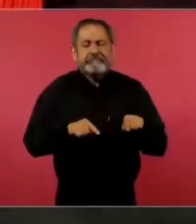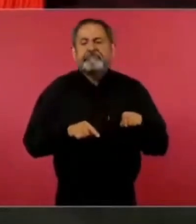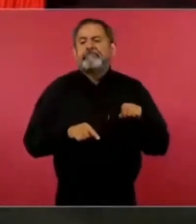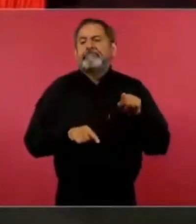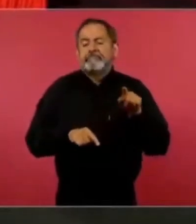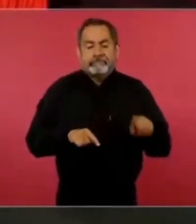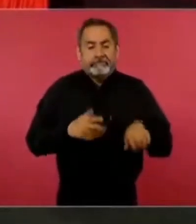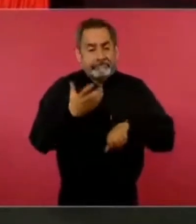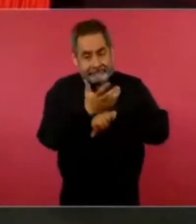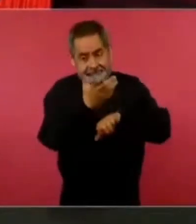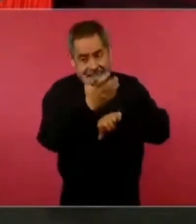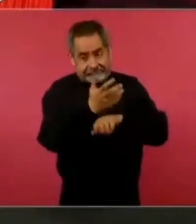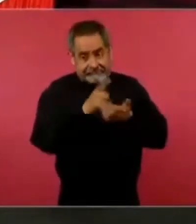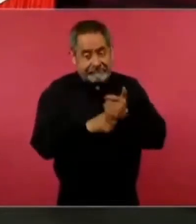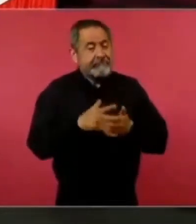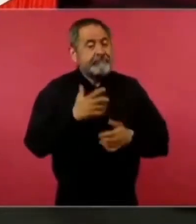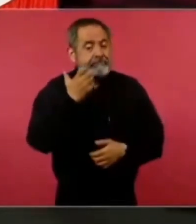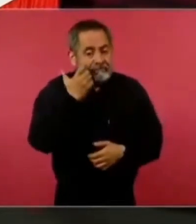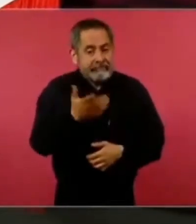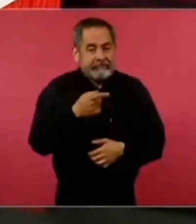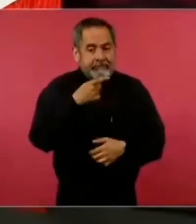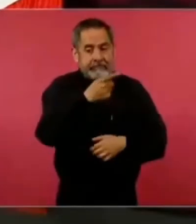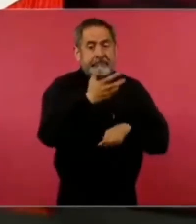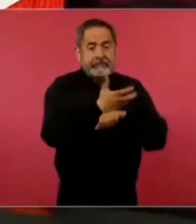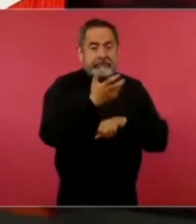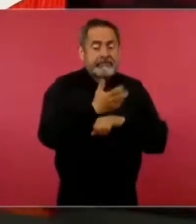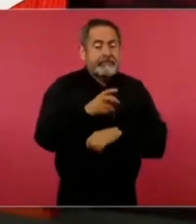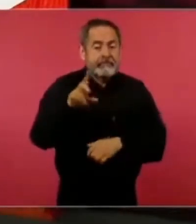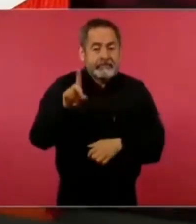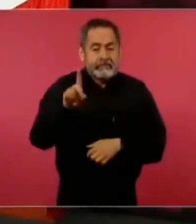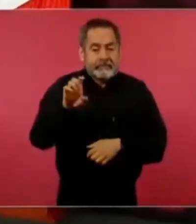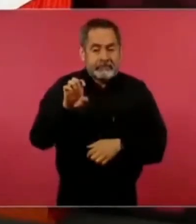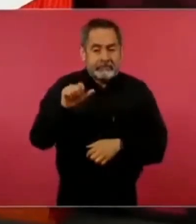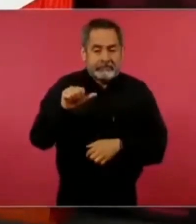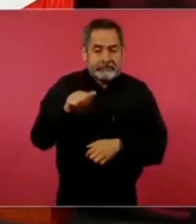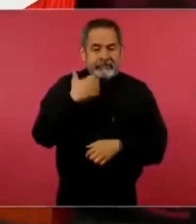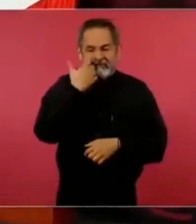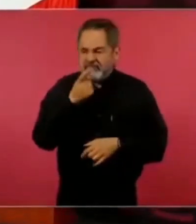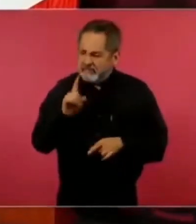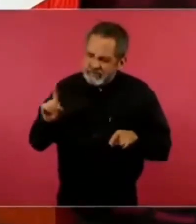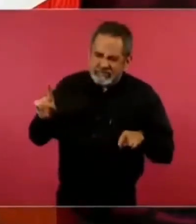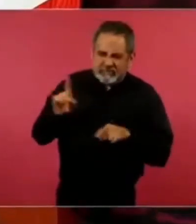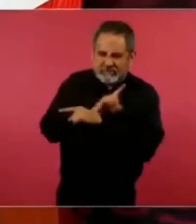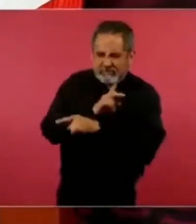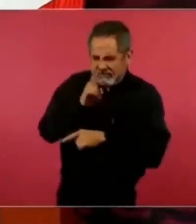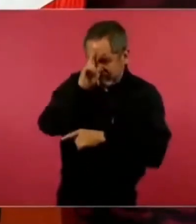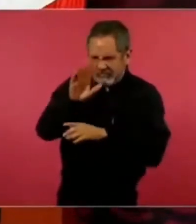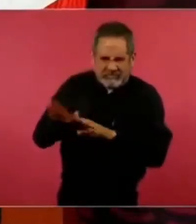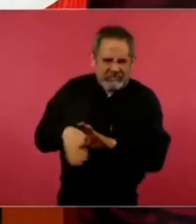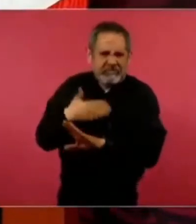desde Estados Unidos, en particular de la DEA, de vengarse del ejército.